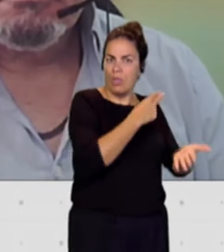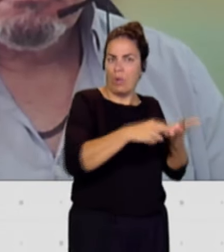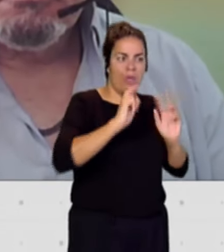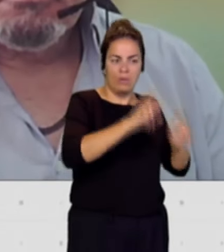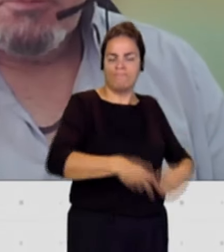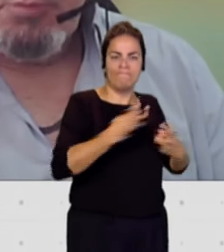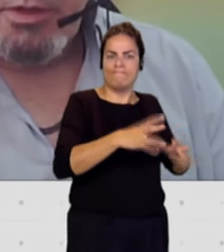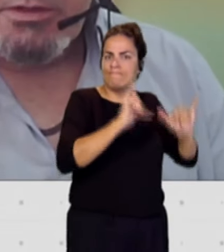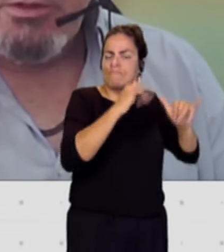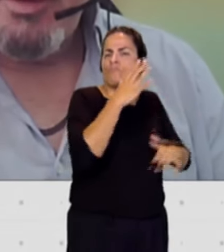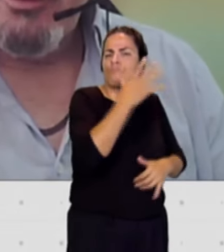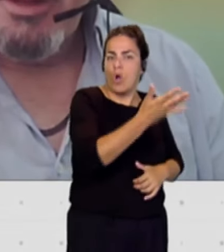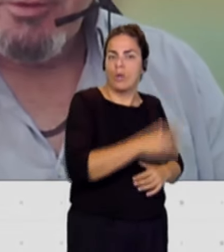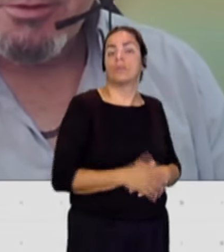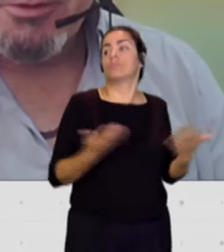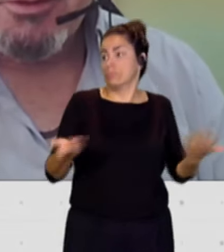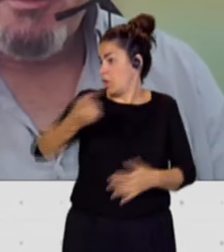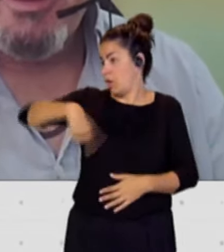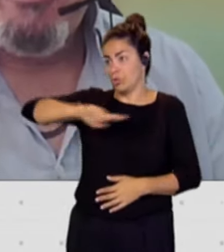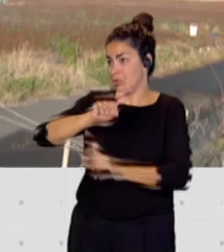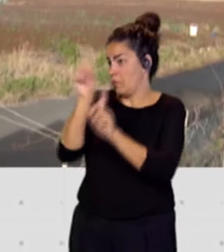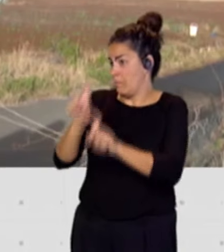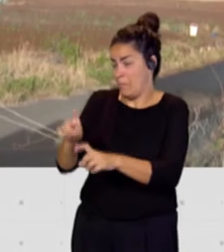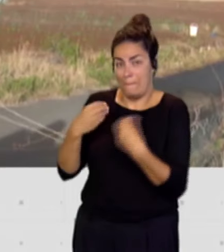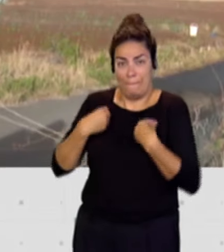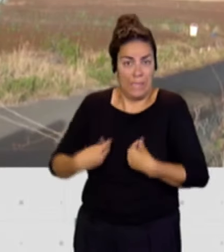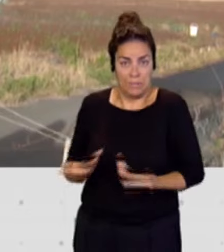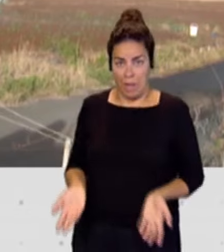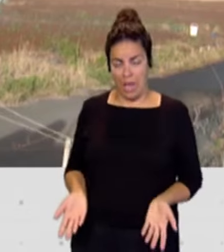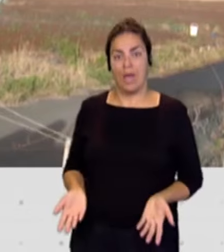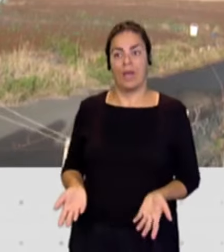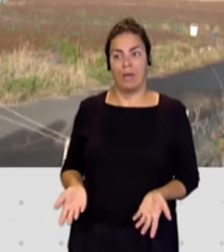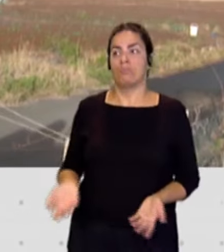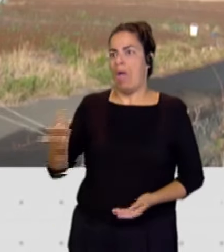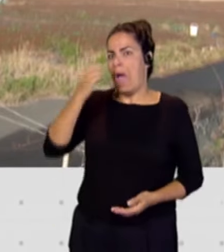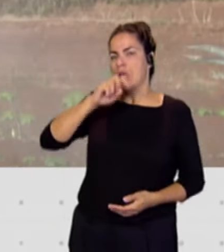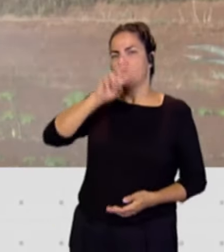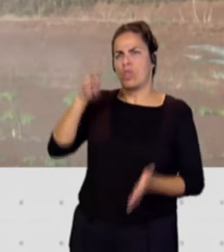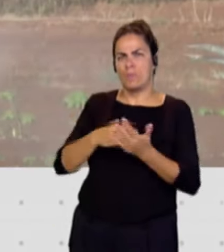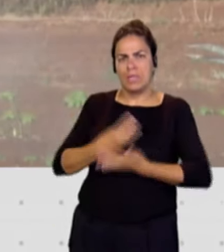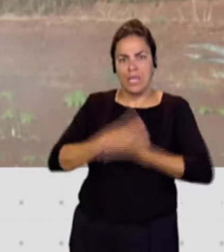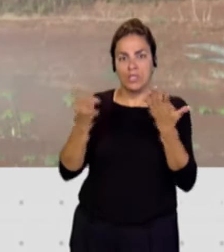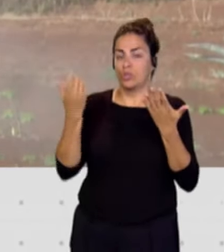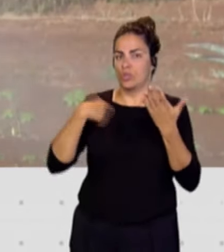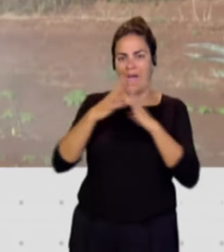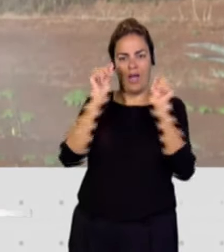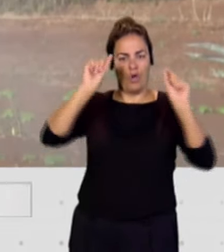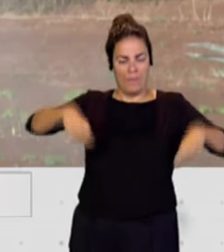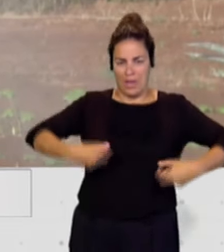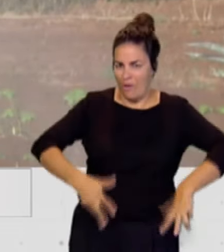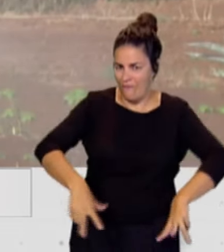renovado Pues eso nos preguntamos Nosotros también en 2018 terminó el convenio la vigencia del convenio